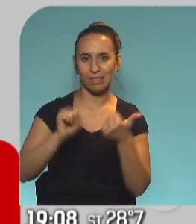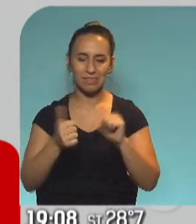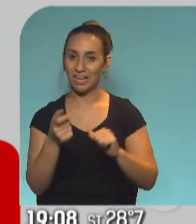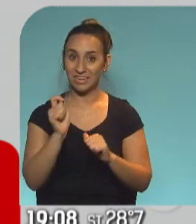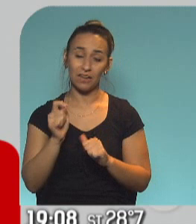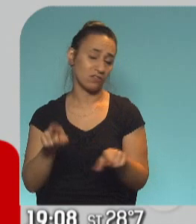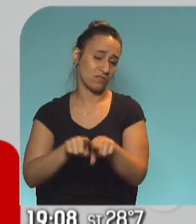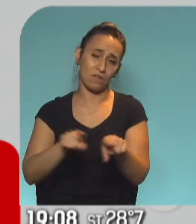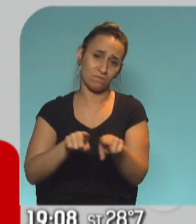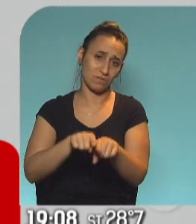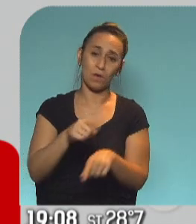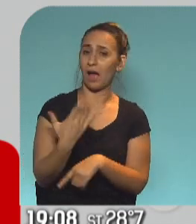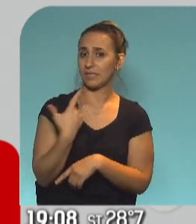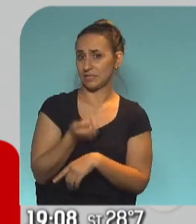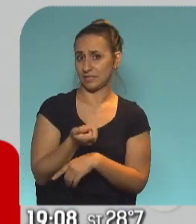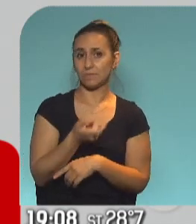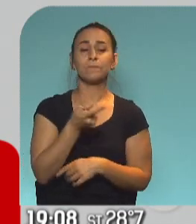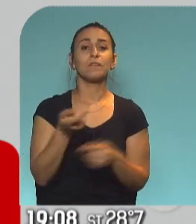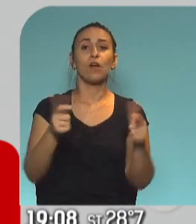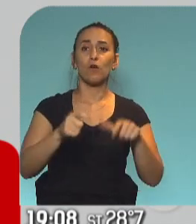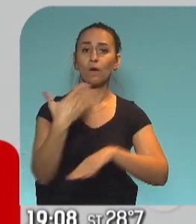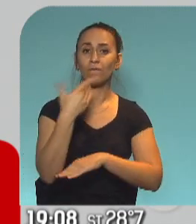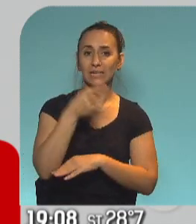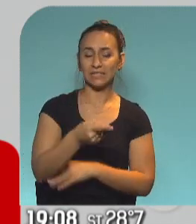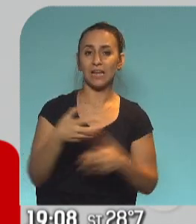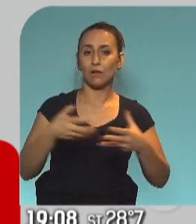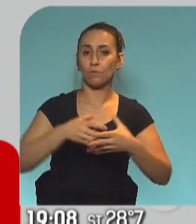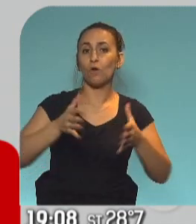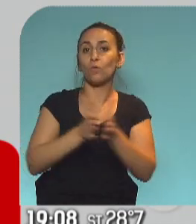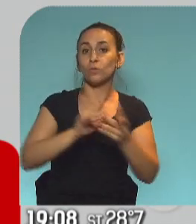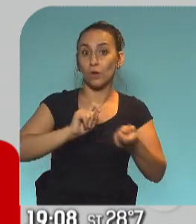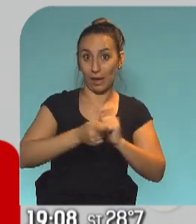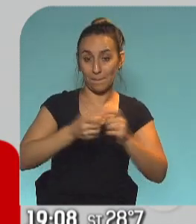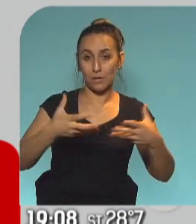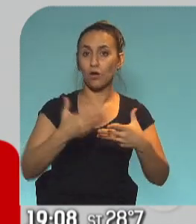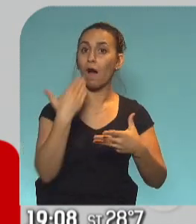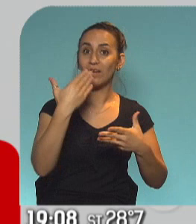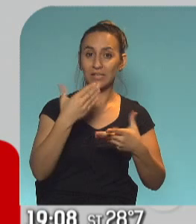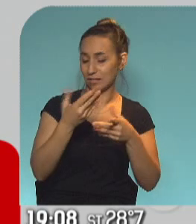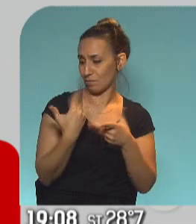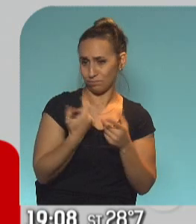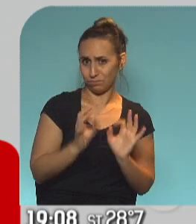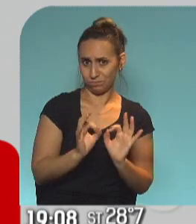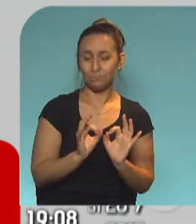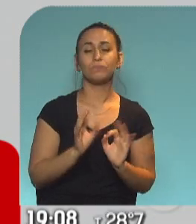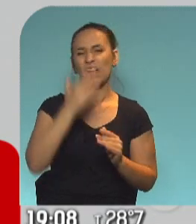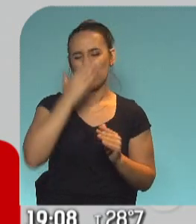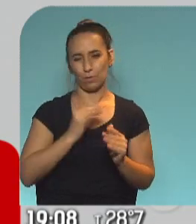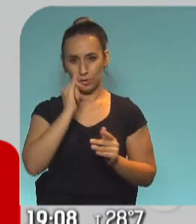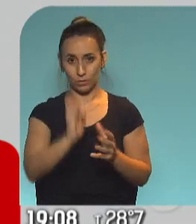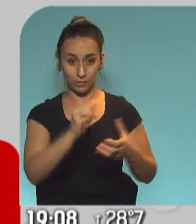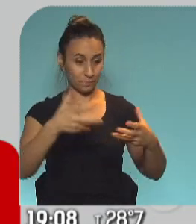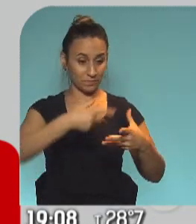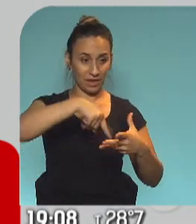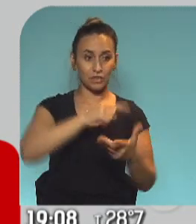conferencia de prensa de Juntos por el Cambio, lo vamos a abordar ahora más entrado el noticiero. Sí. con Juntos por el Cambio, haciendo